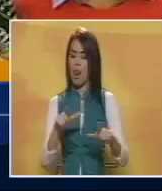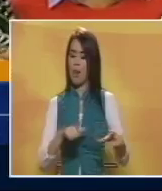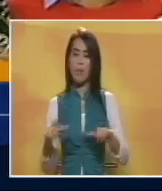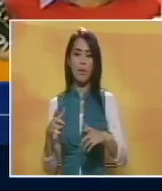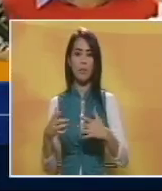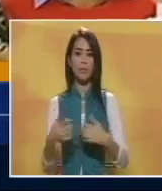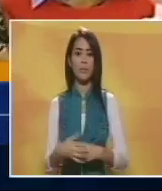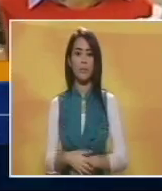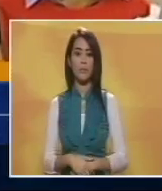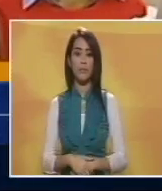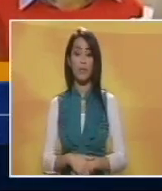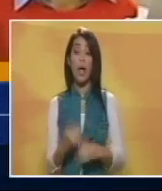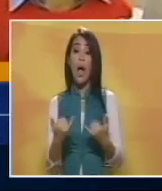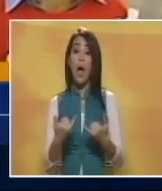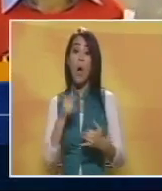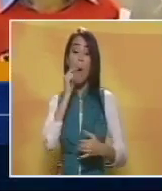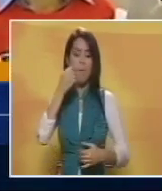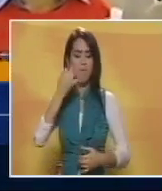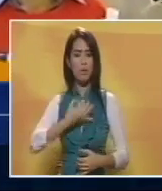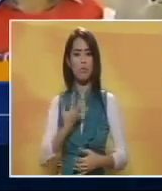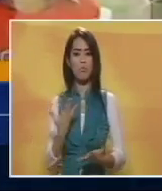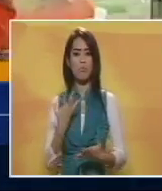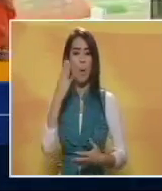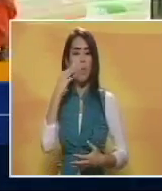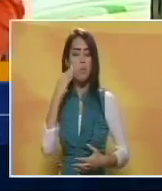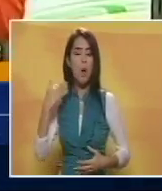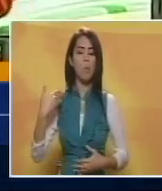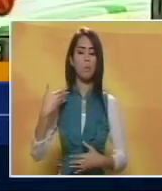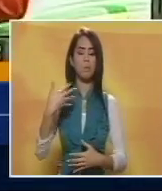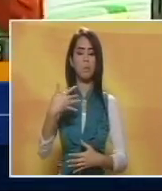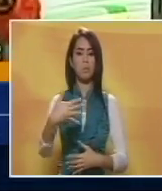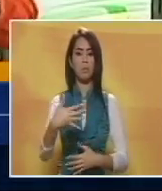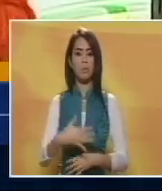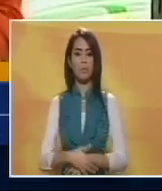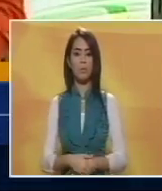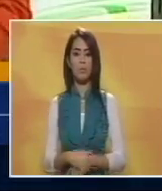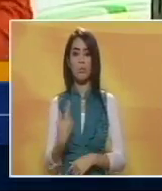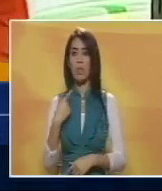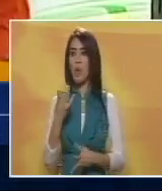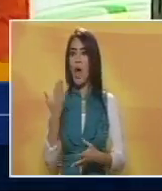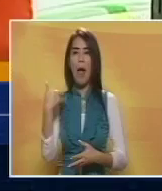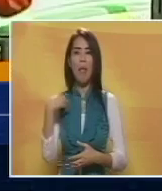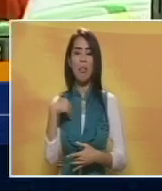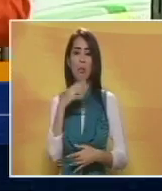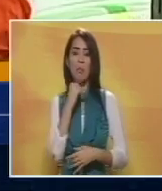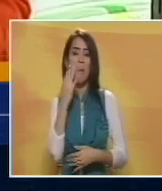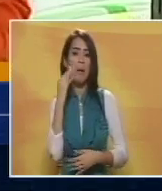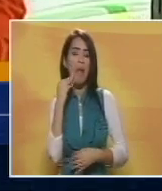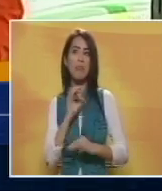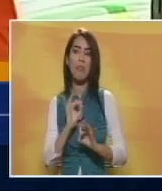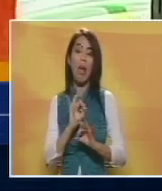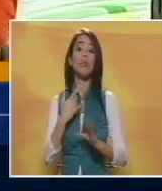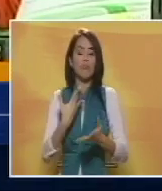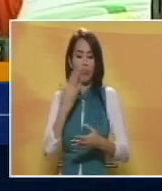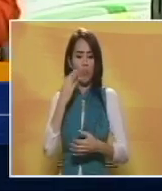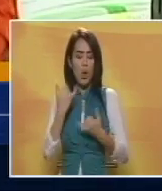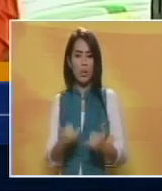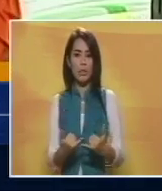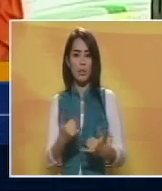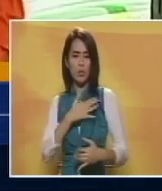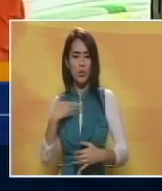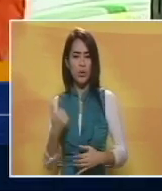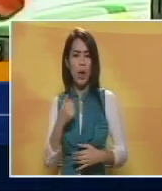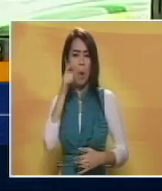batalla. Ahora soy un hombre más experimentado, ya no soy un novato, sé lo que quiero. Sé lo que